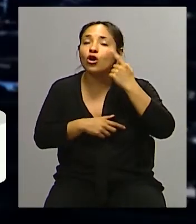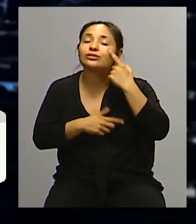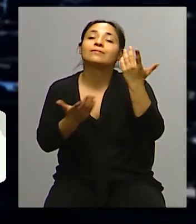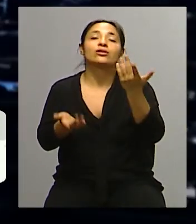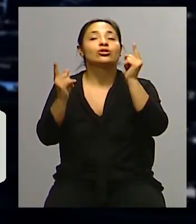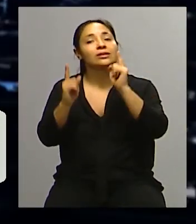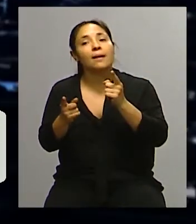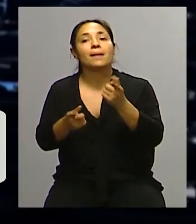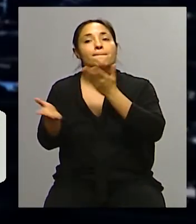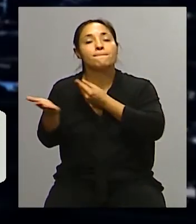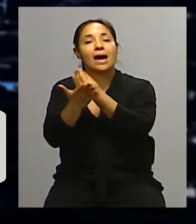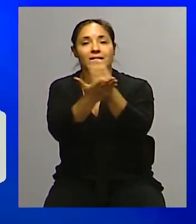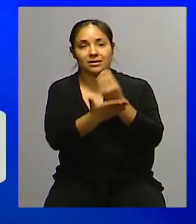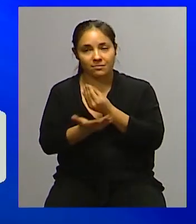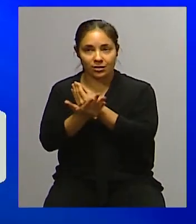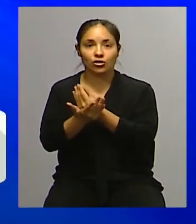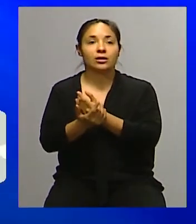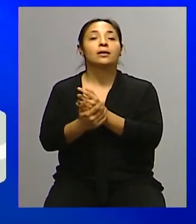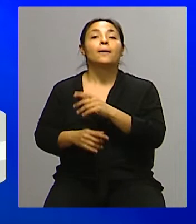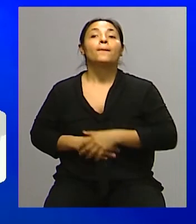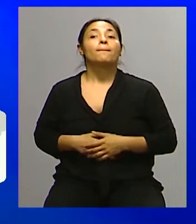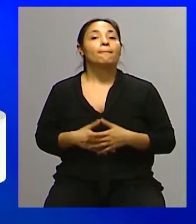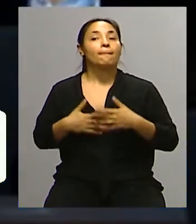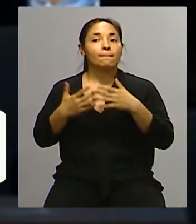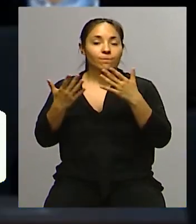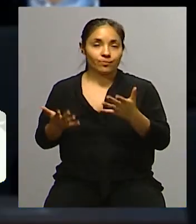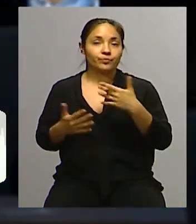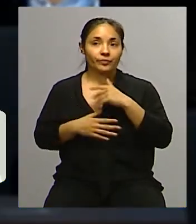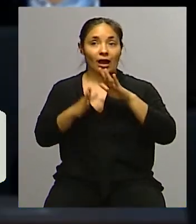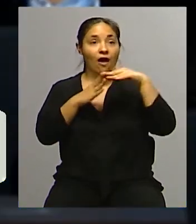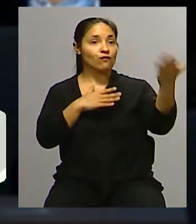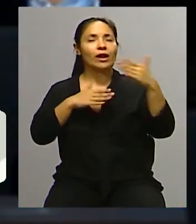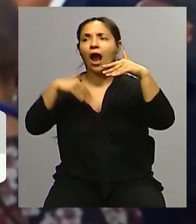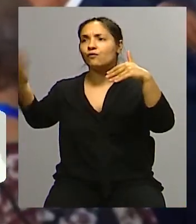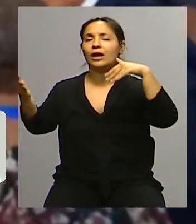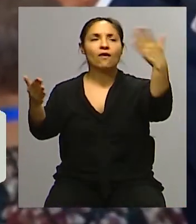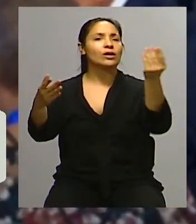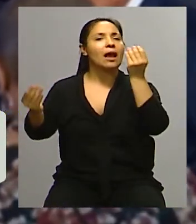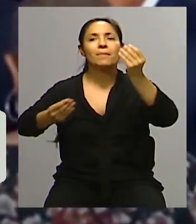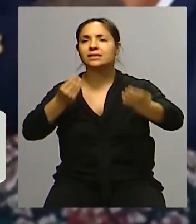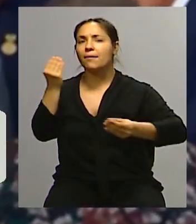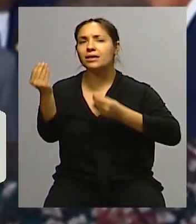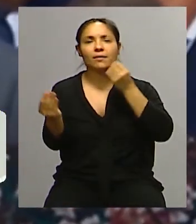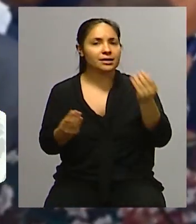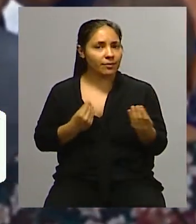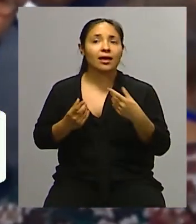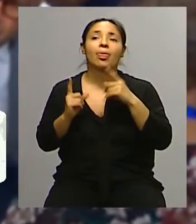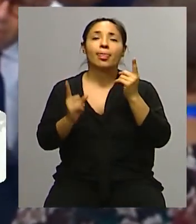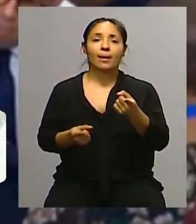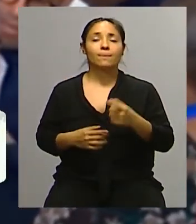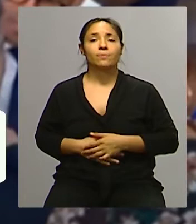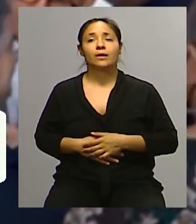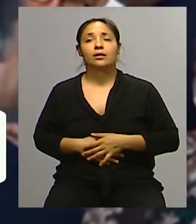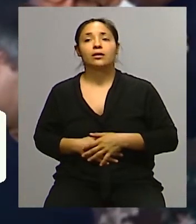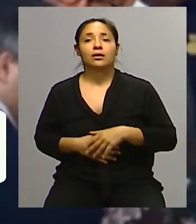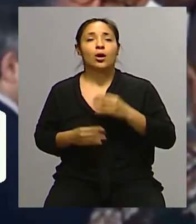pasan desapercibidas, no pasan desapercibidas. Lo que pasa afuera se tiene mucho en cuenta, se mide el pulso de cómo va el